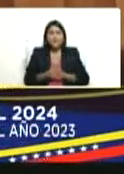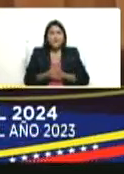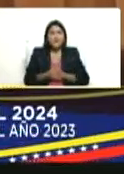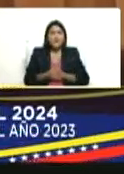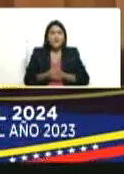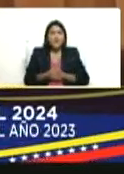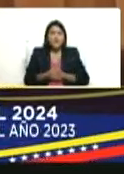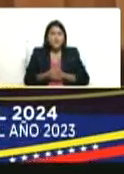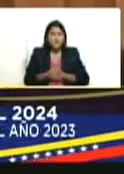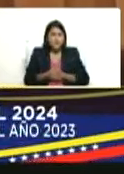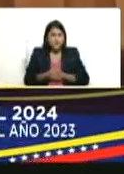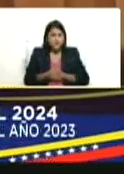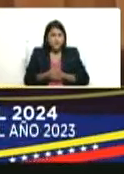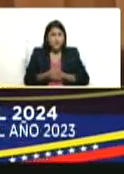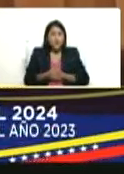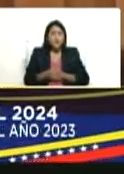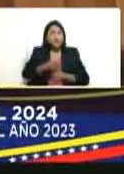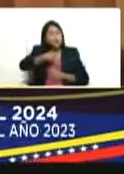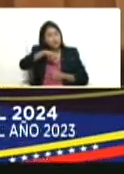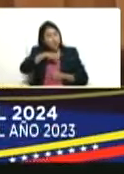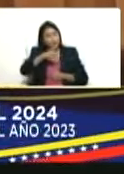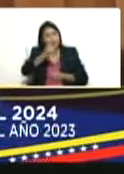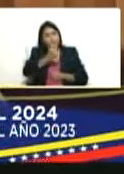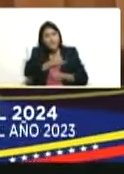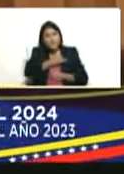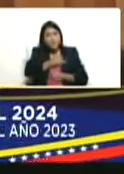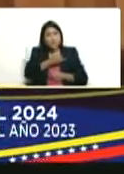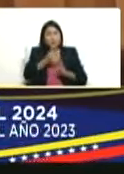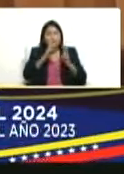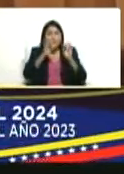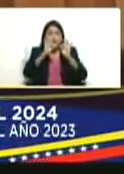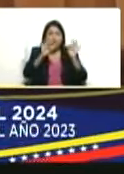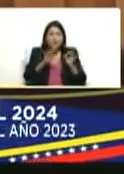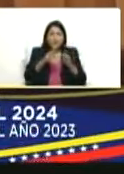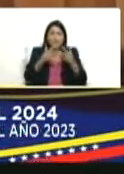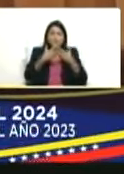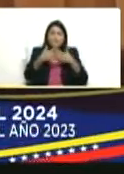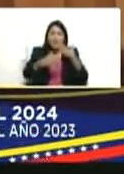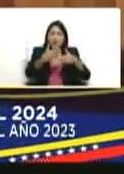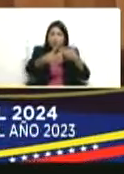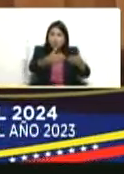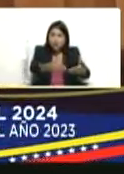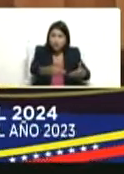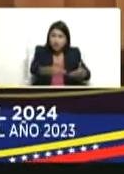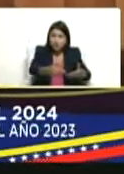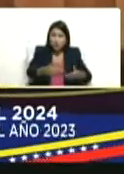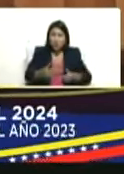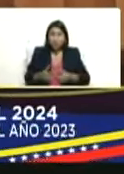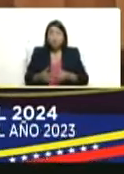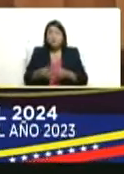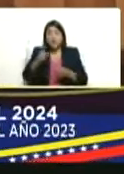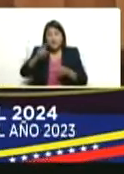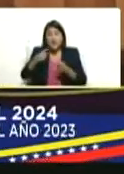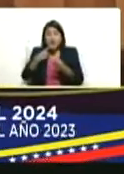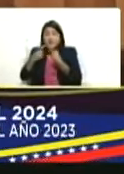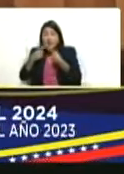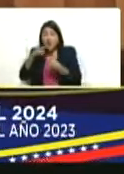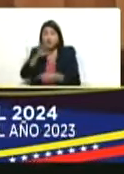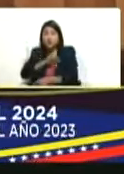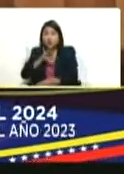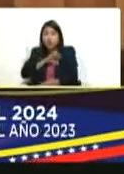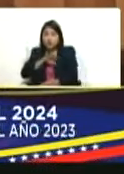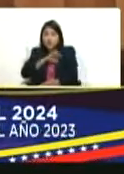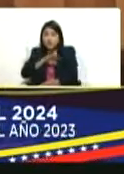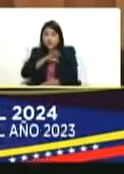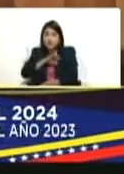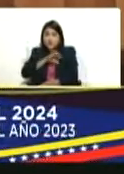para ir construyendo con esfuerzo propio un nuevo modelo productivo. Ha sido clave el diálogo social para poder